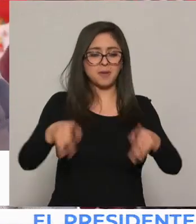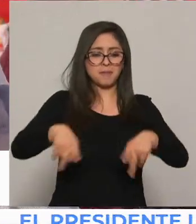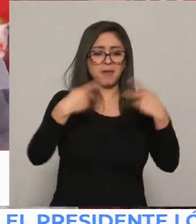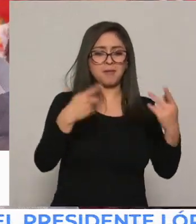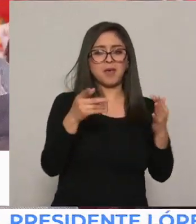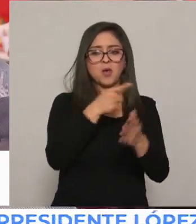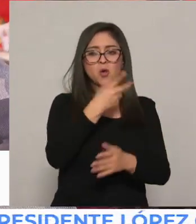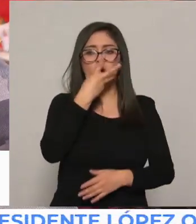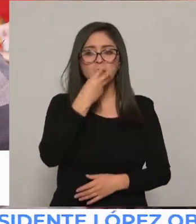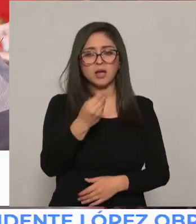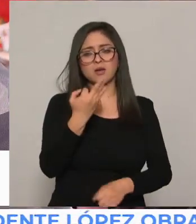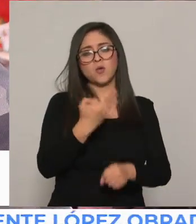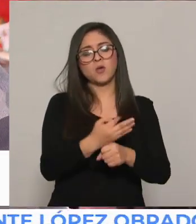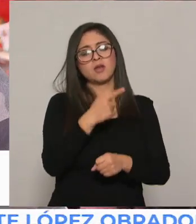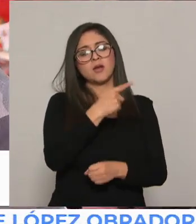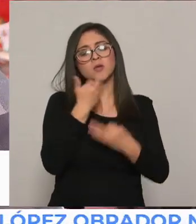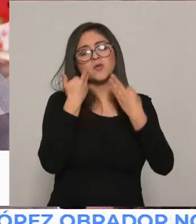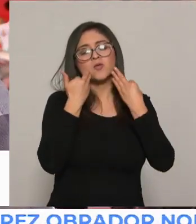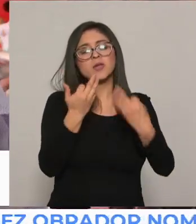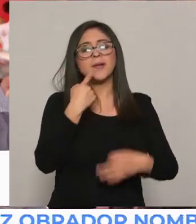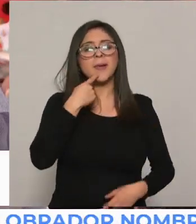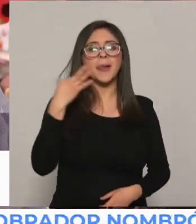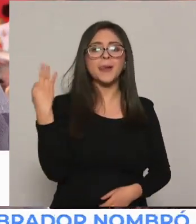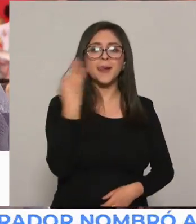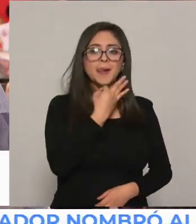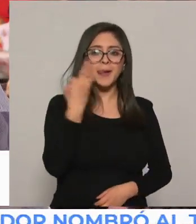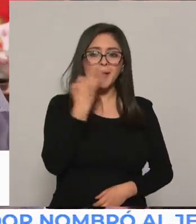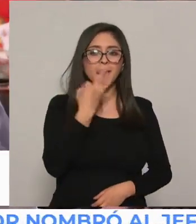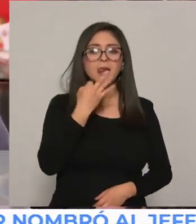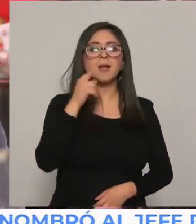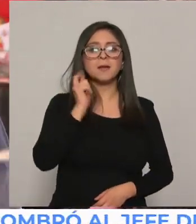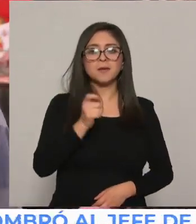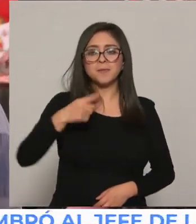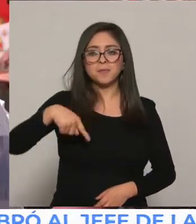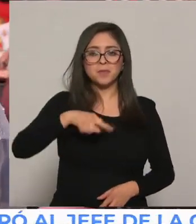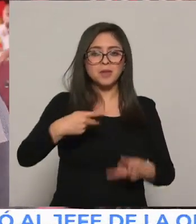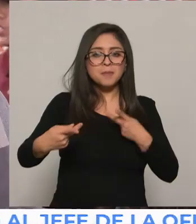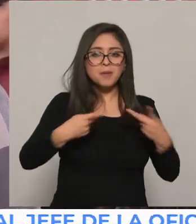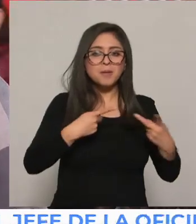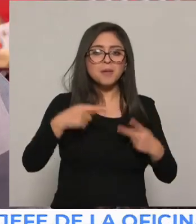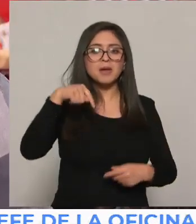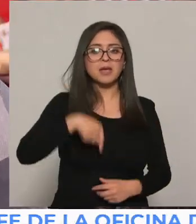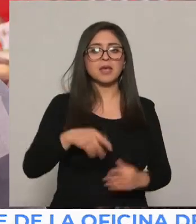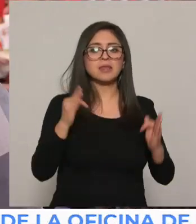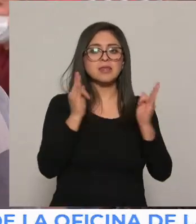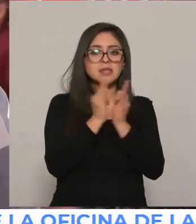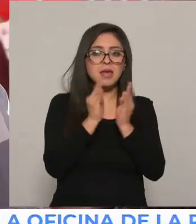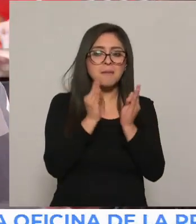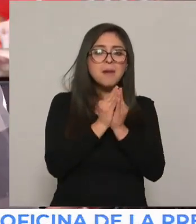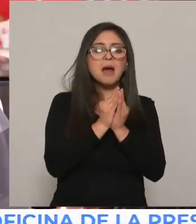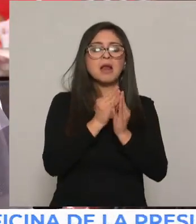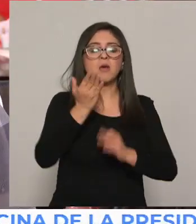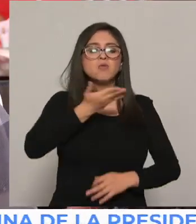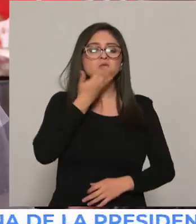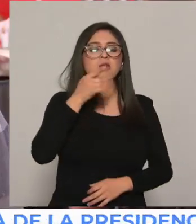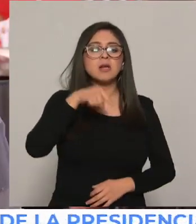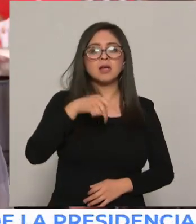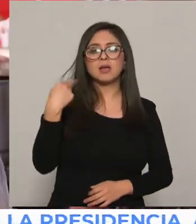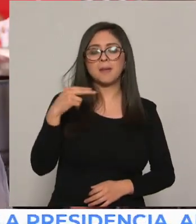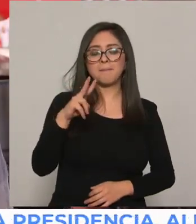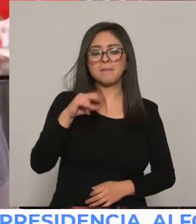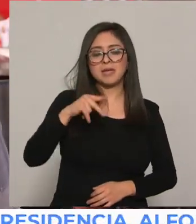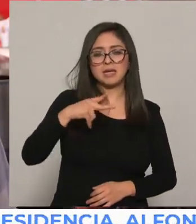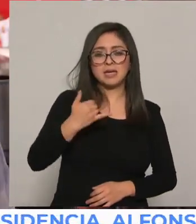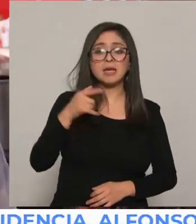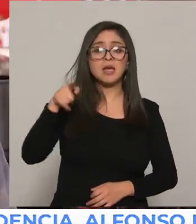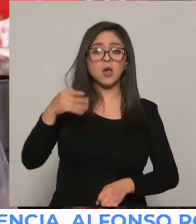más lo que tengo. Delicia, una variante, especialidad de la casa de aquí de tamales tradicionales Vicky, que pues bueno, nos encontramos